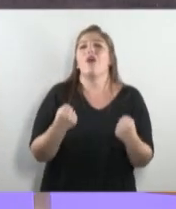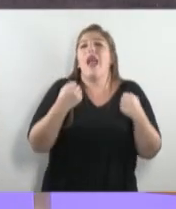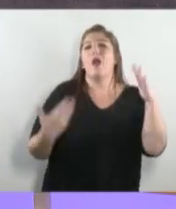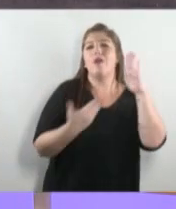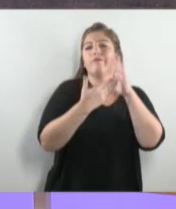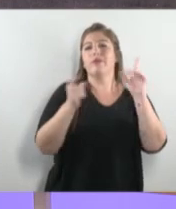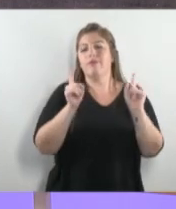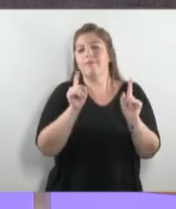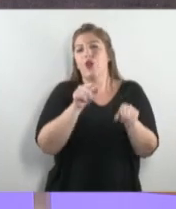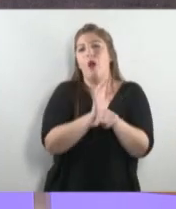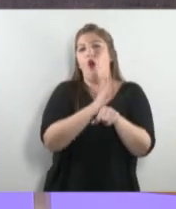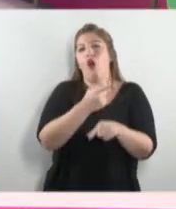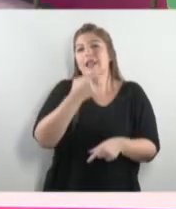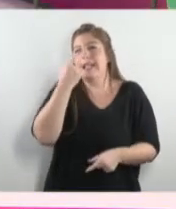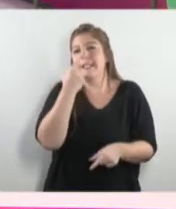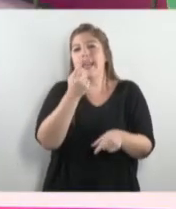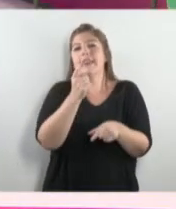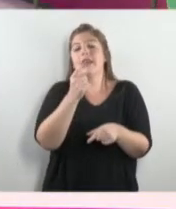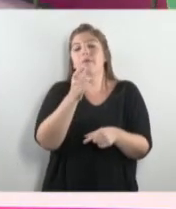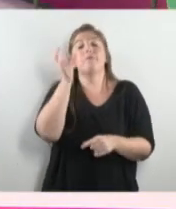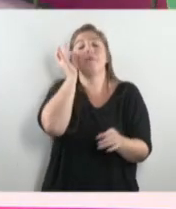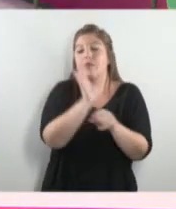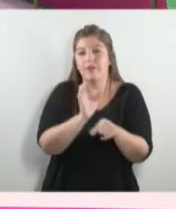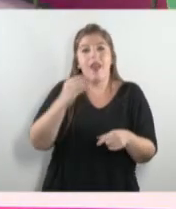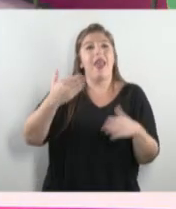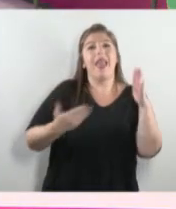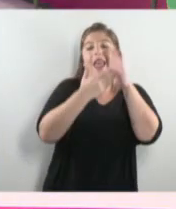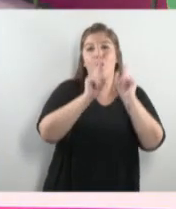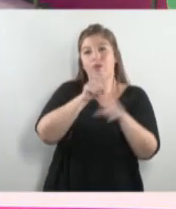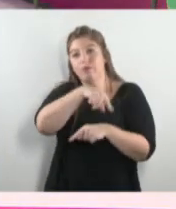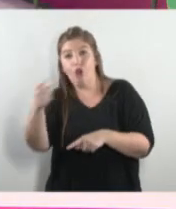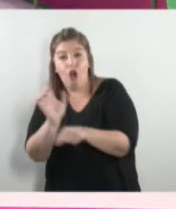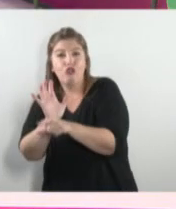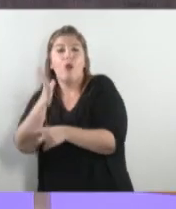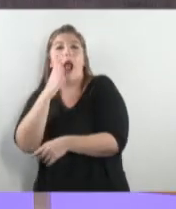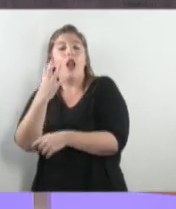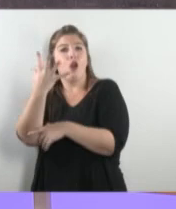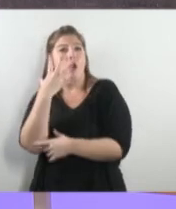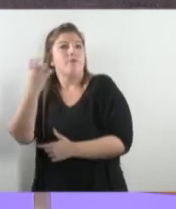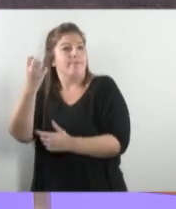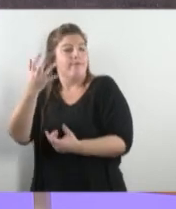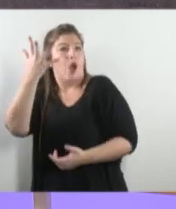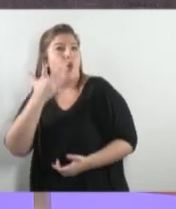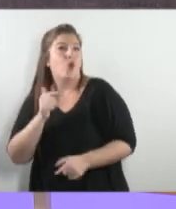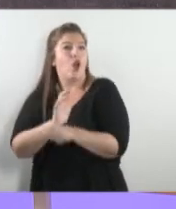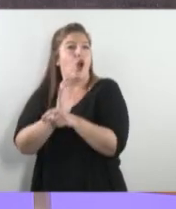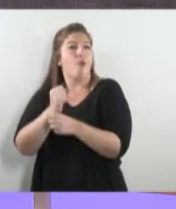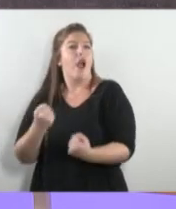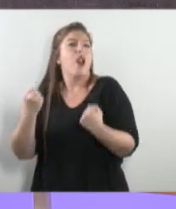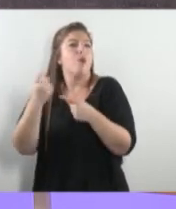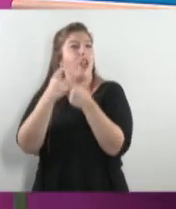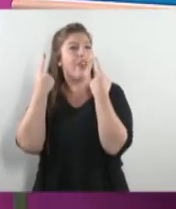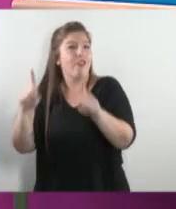uh-huh, convocante, seductor, ¿no? Sobre todo porque se corre de las construcciones de esos heroísmos prototípicos en el que uno no se